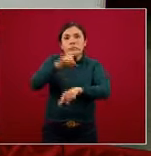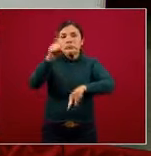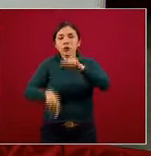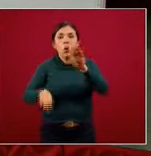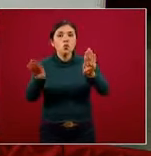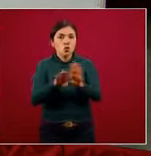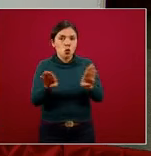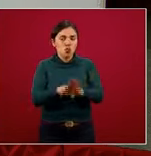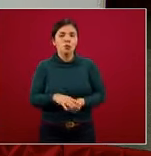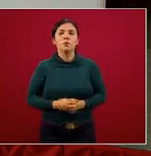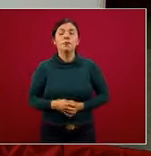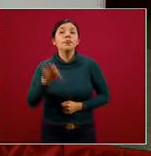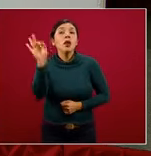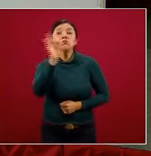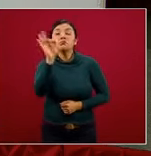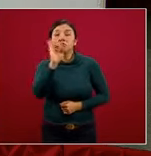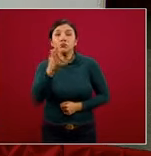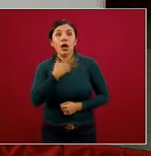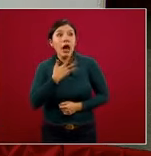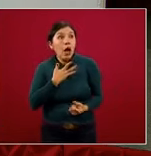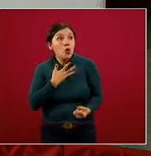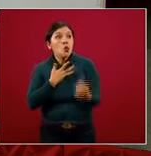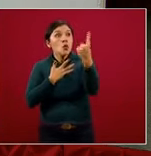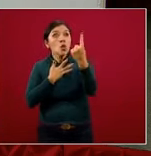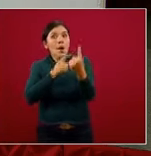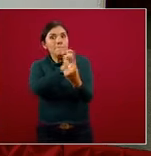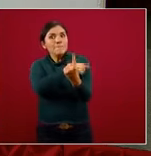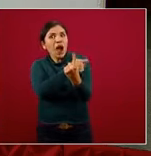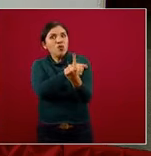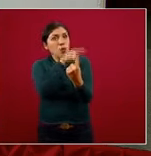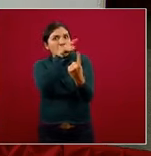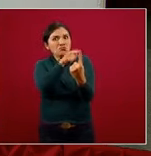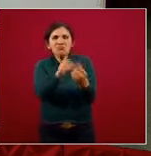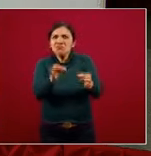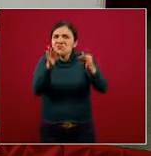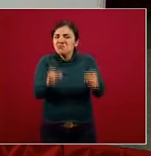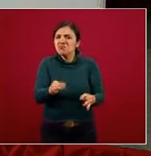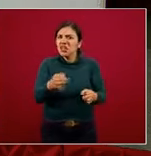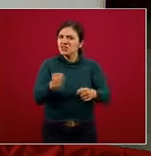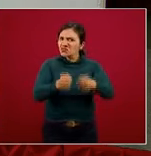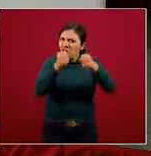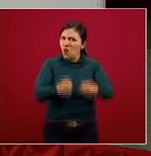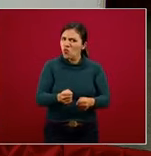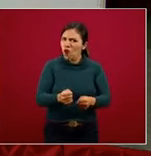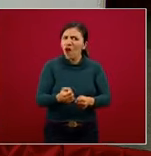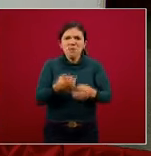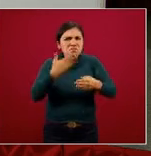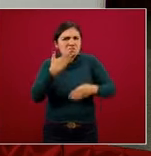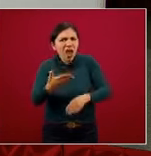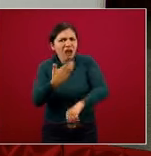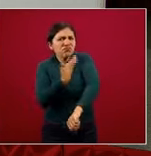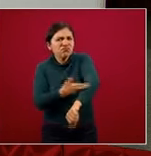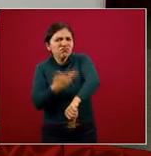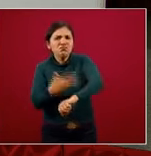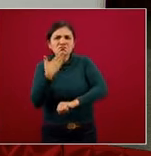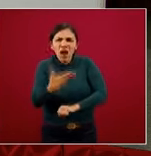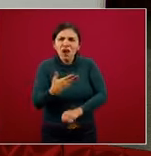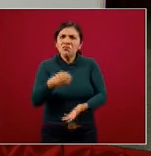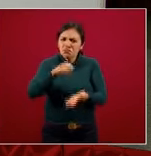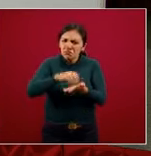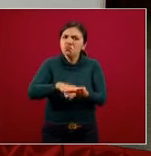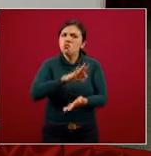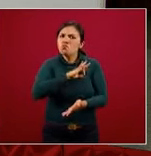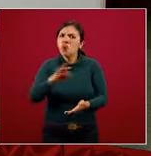dado que apareciera una vacuna suficientemente segura, suficientemente eficaz y suficientemente